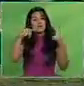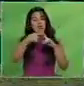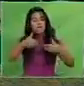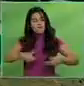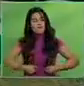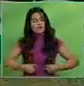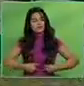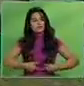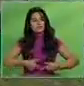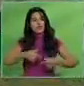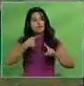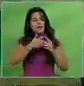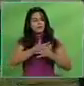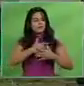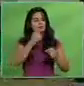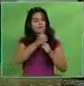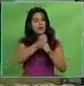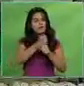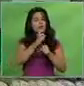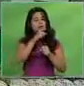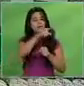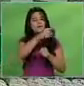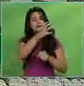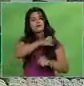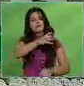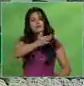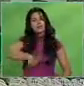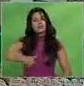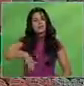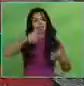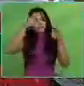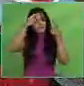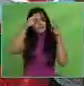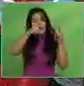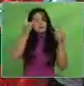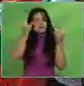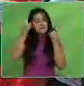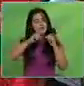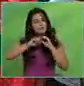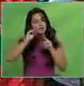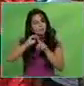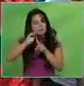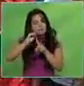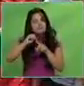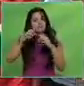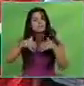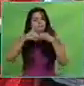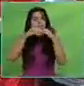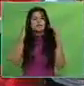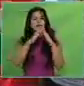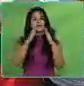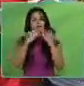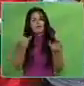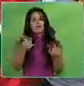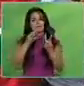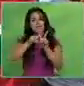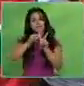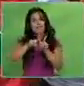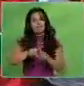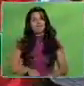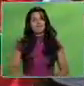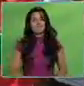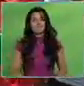esfuerzo y la disposición del presidente comandante Chávez. Cada vez que